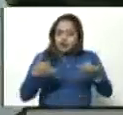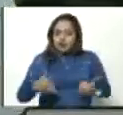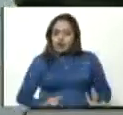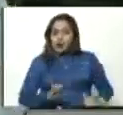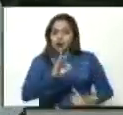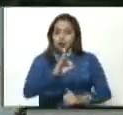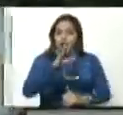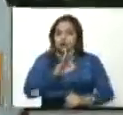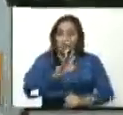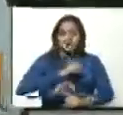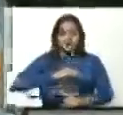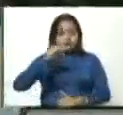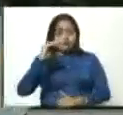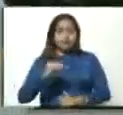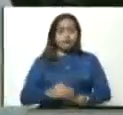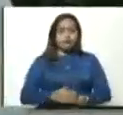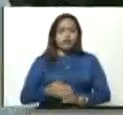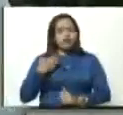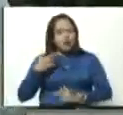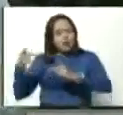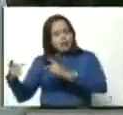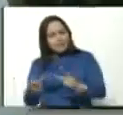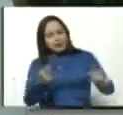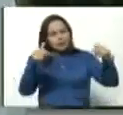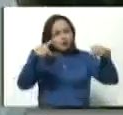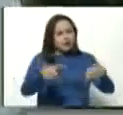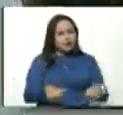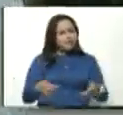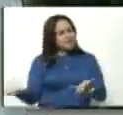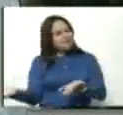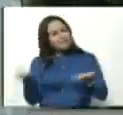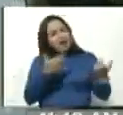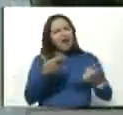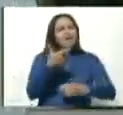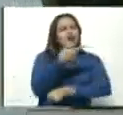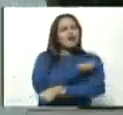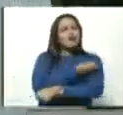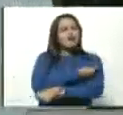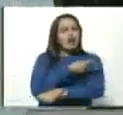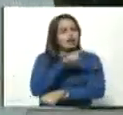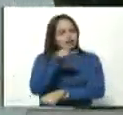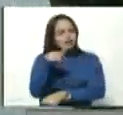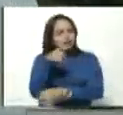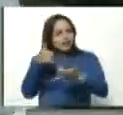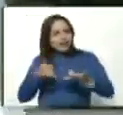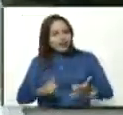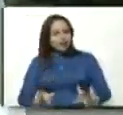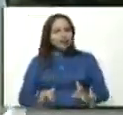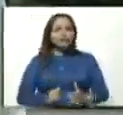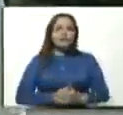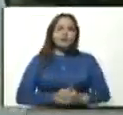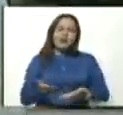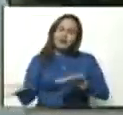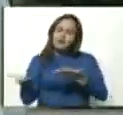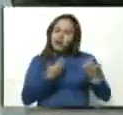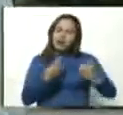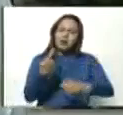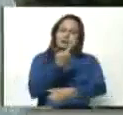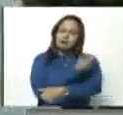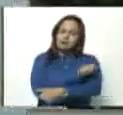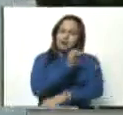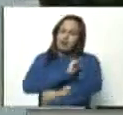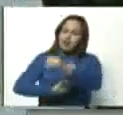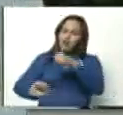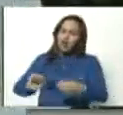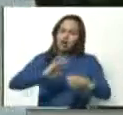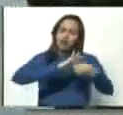de 3 años. Los invito desde aquí, vamos a vacunar a nuestros niños, vamos a inmunizarlos